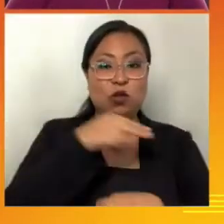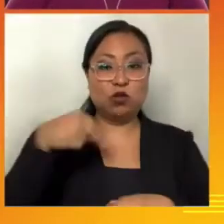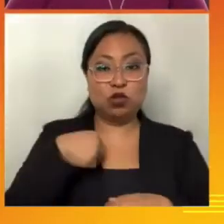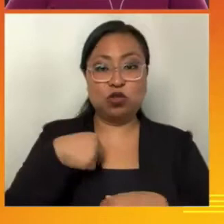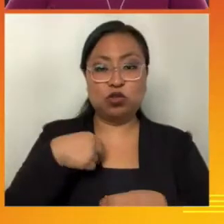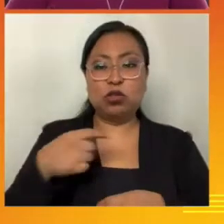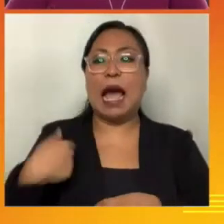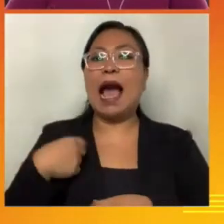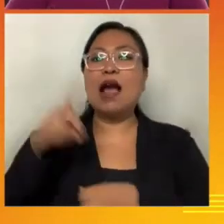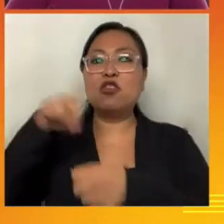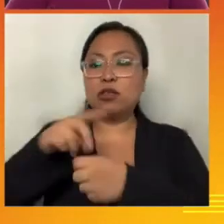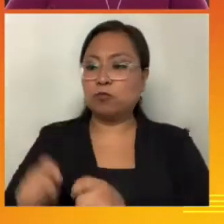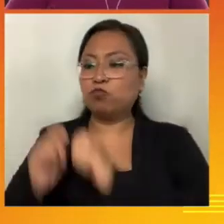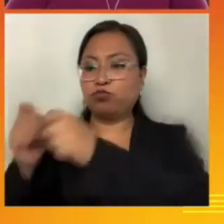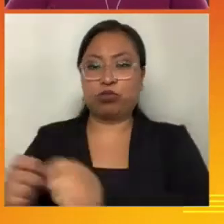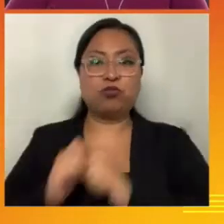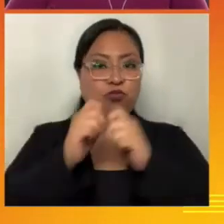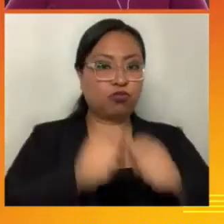en realidad